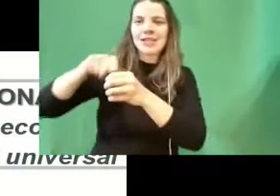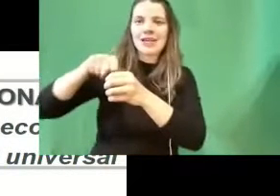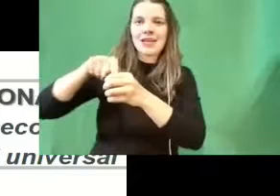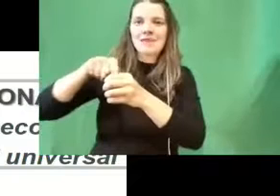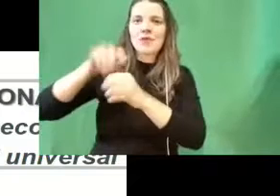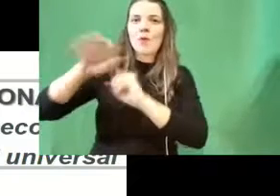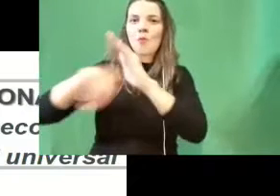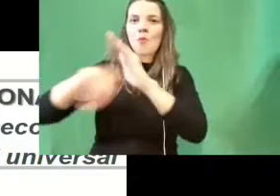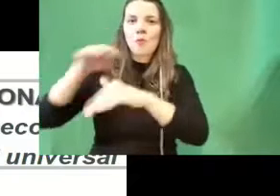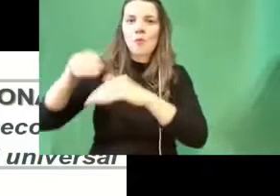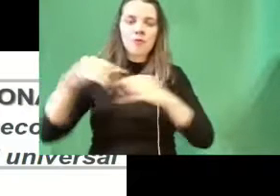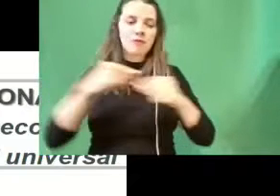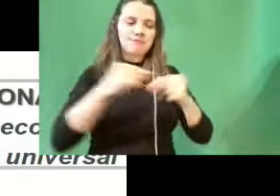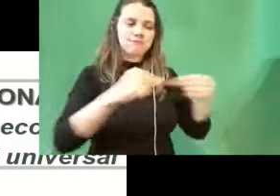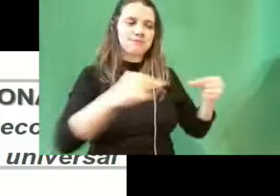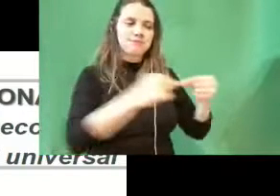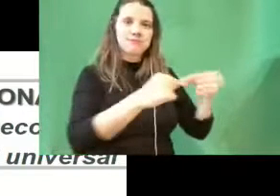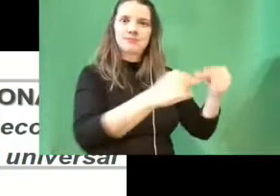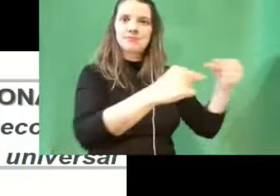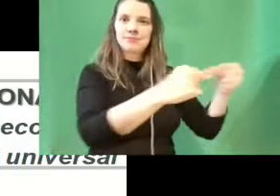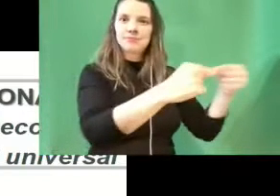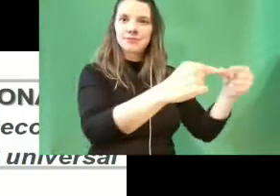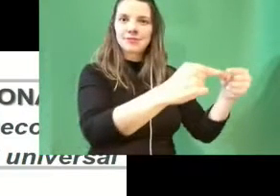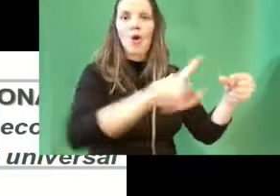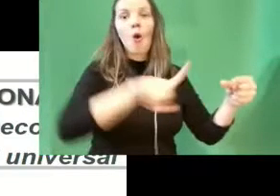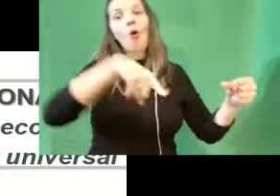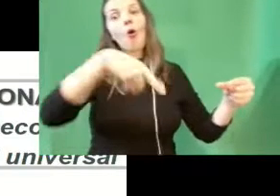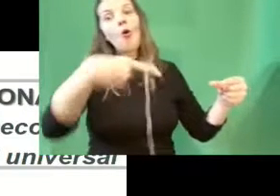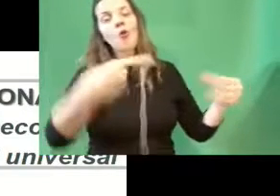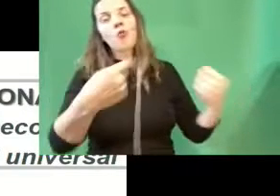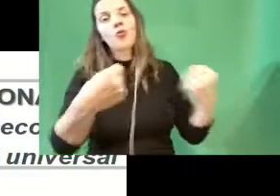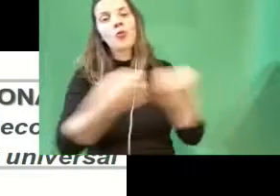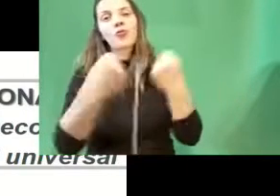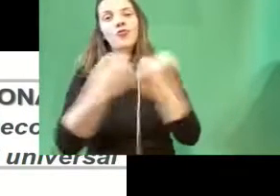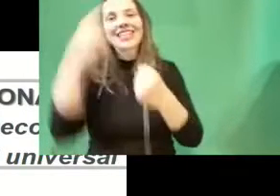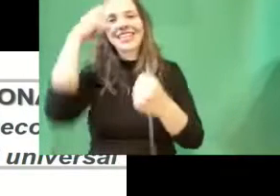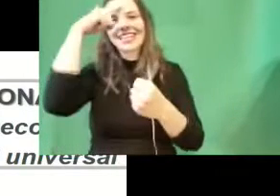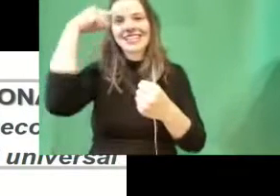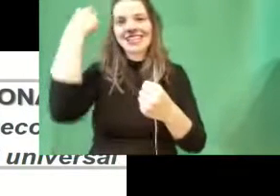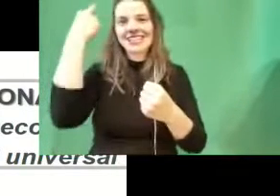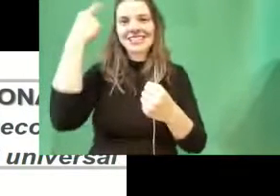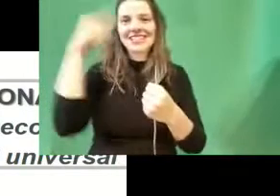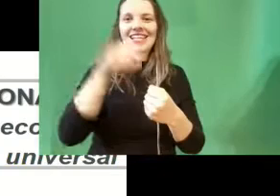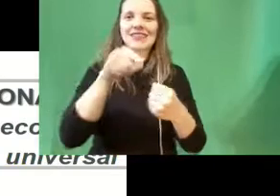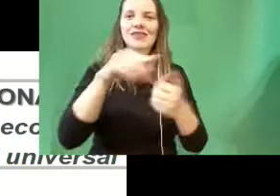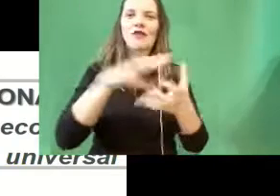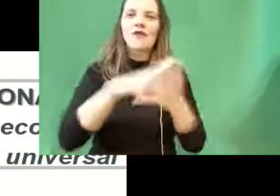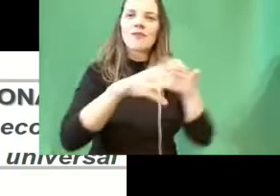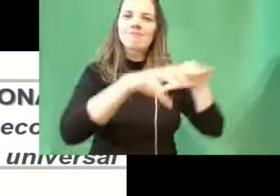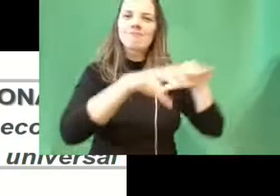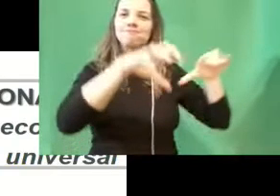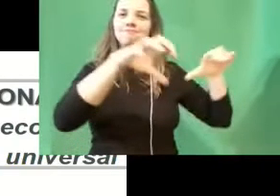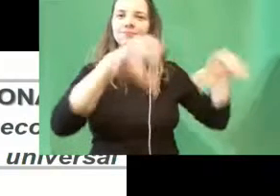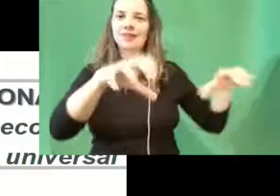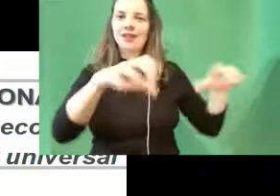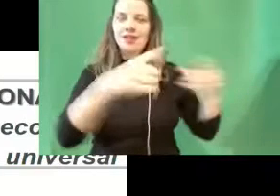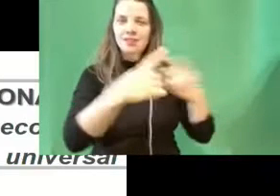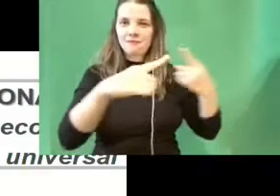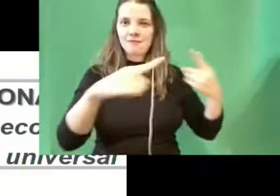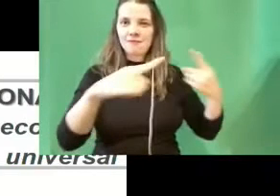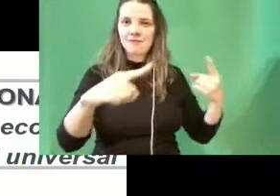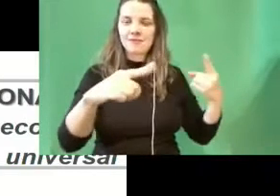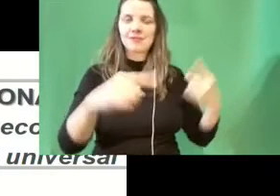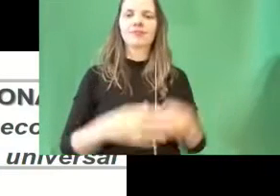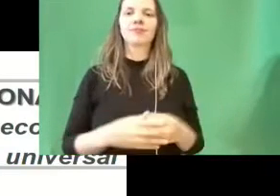de ProParques, que es en los parques nacionales, y el otro proyecto que tiene que ver con Donatapa. Eso ha significado entonces un boom en